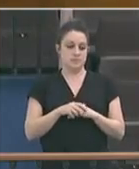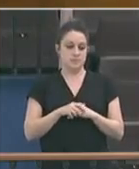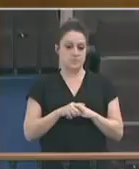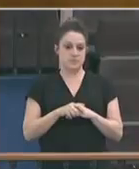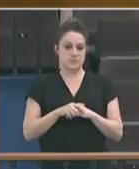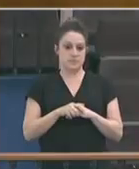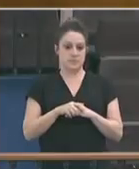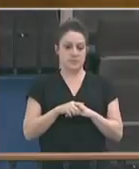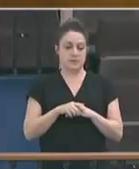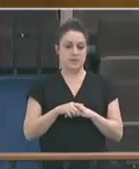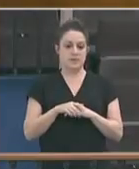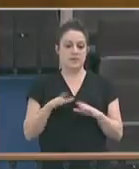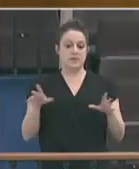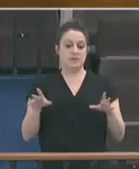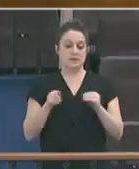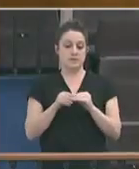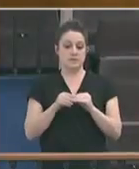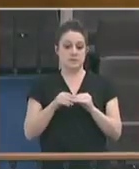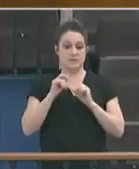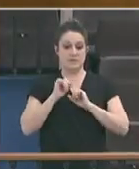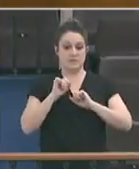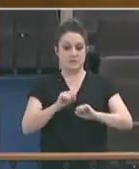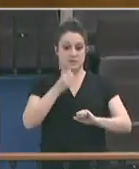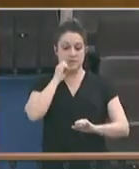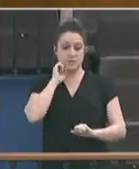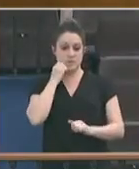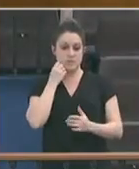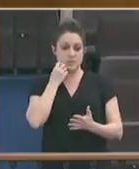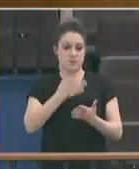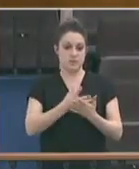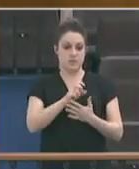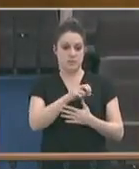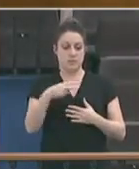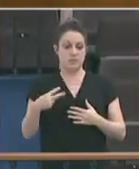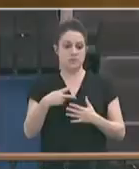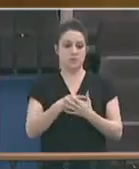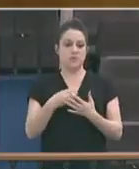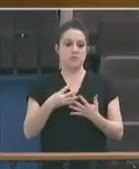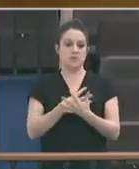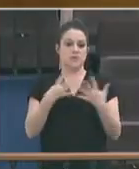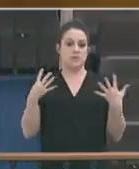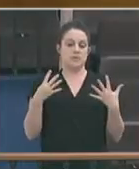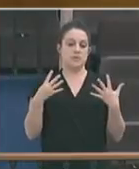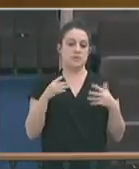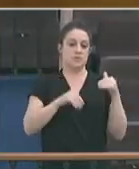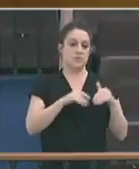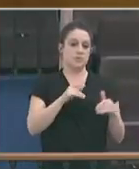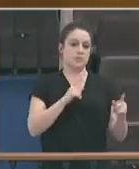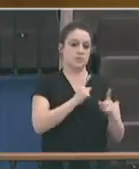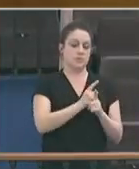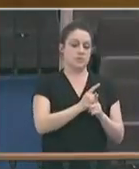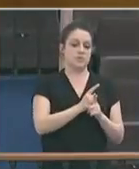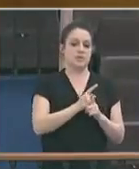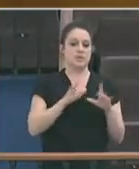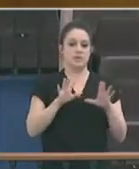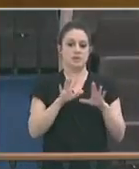Por consiguiente, queda rechazada la propuesta de resolución presentada por el Grupo Parlamentario Popular, con 19 votos en contra, 10 a favor y 4